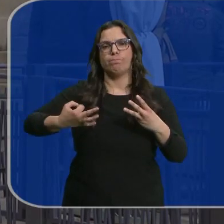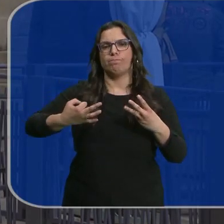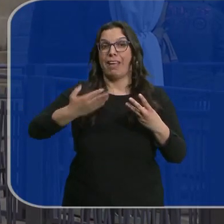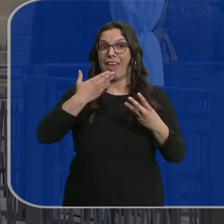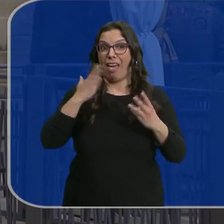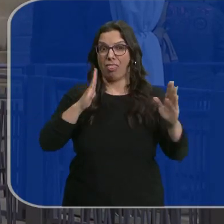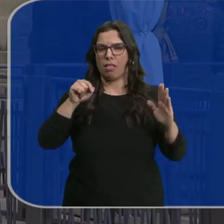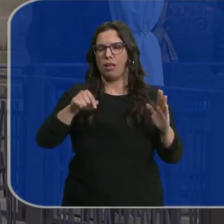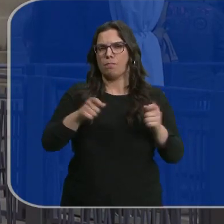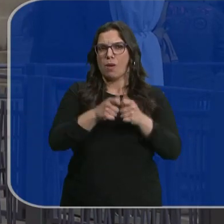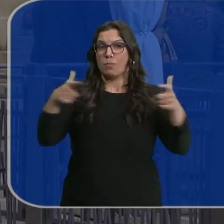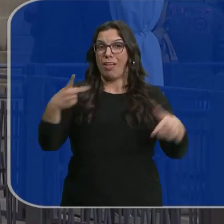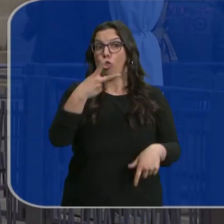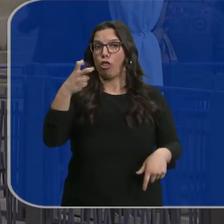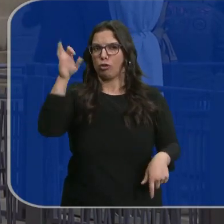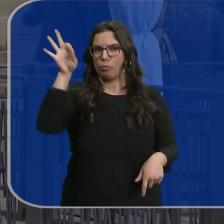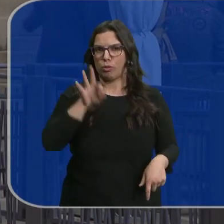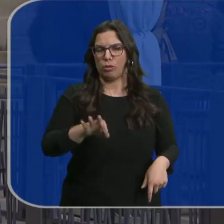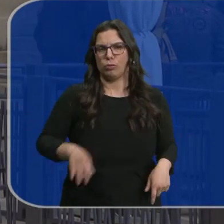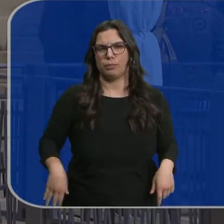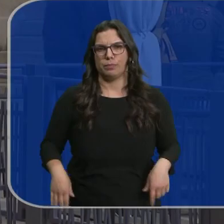han aumentado hasta en un 200%.